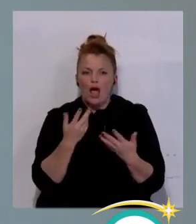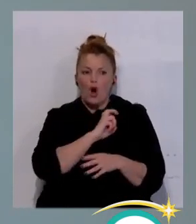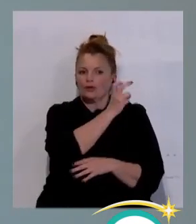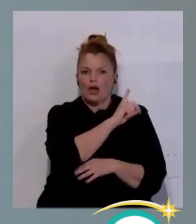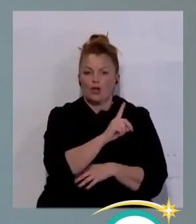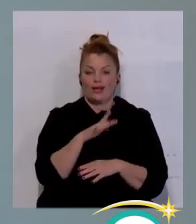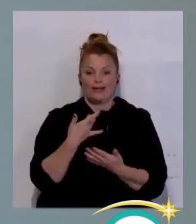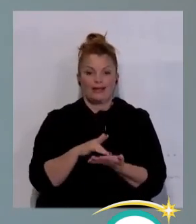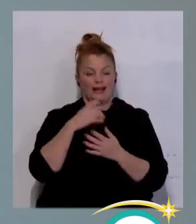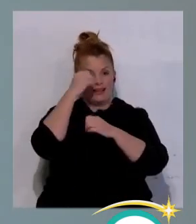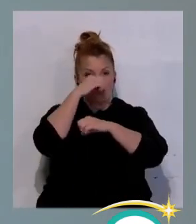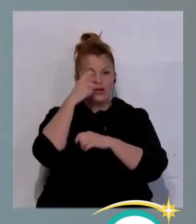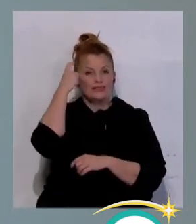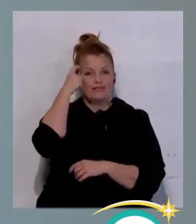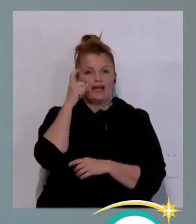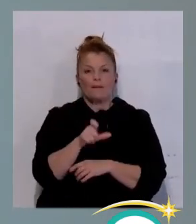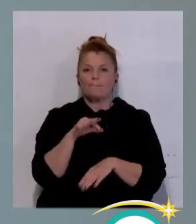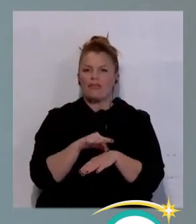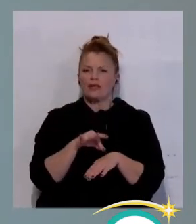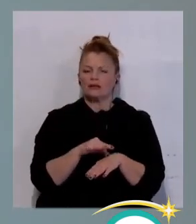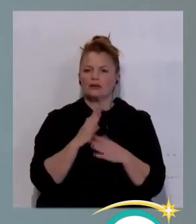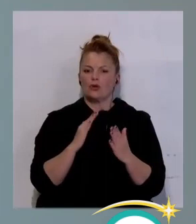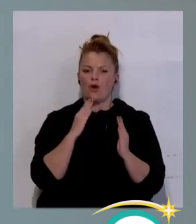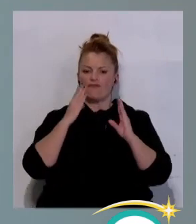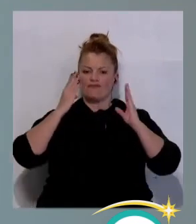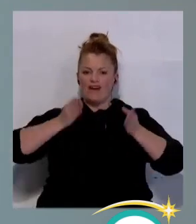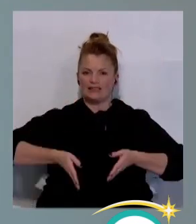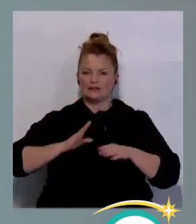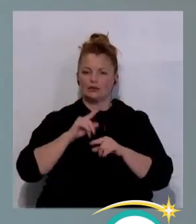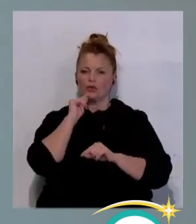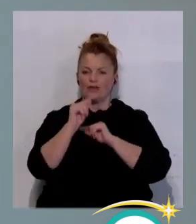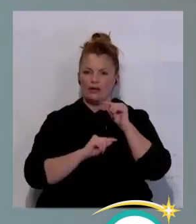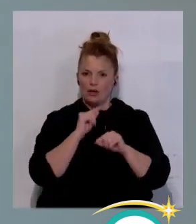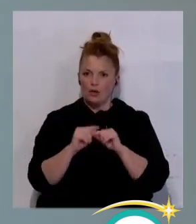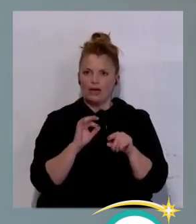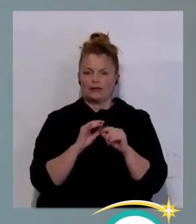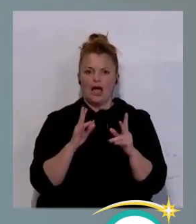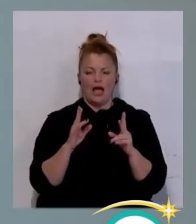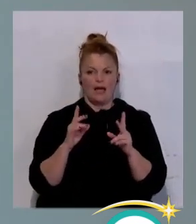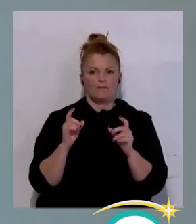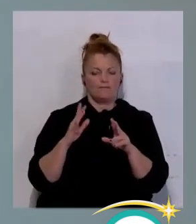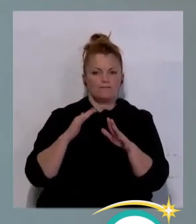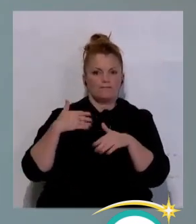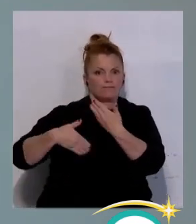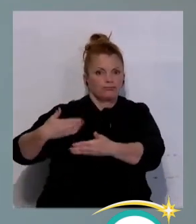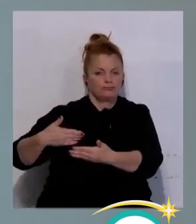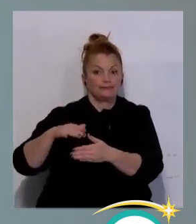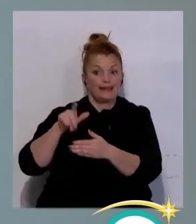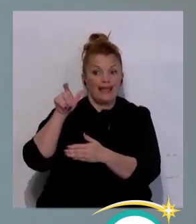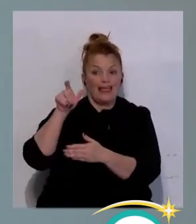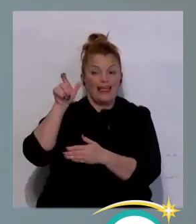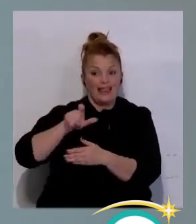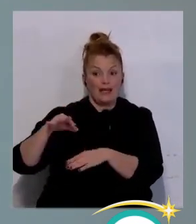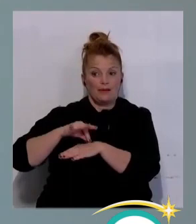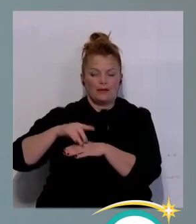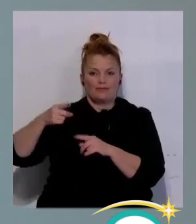Entonces, en el laboratorio hay que saber si el paciente está en una fase donde el virus está replicando y está activo, y esos son los pacientes que hay que derivar a